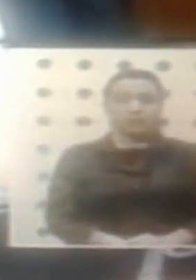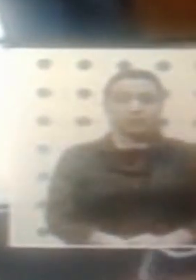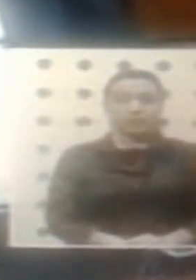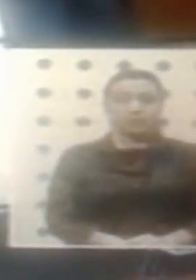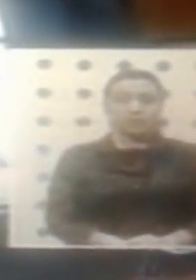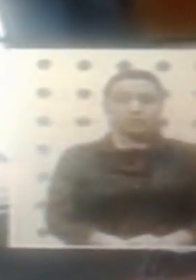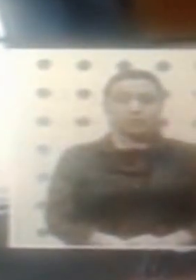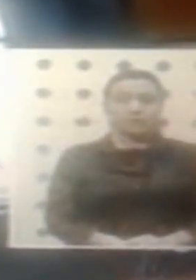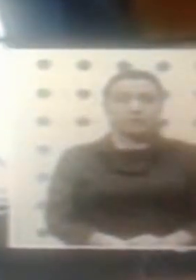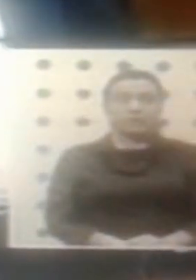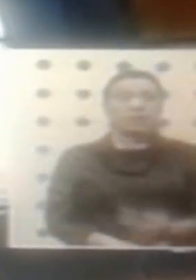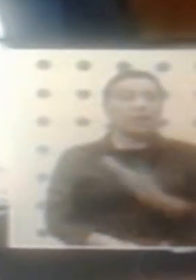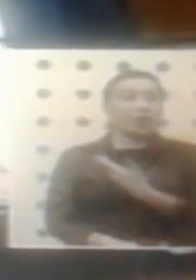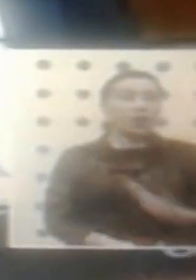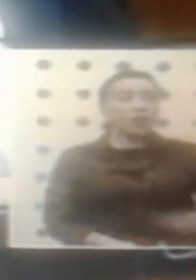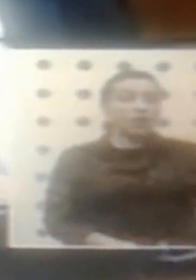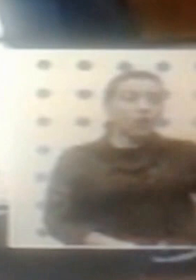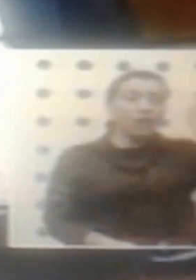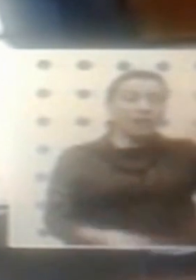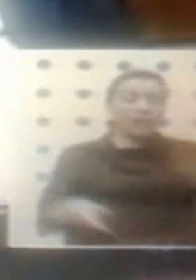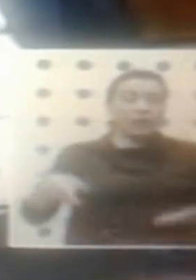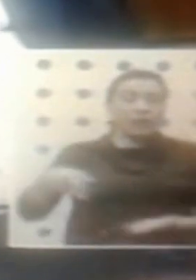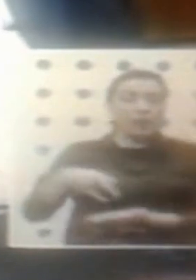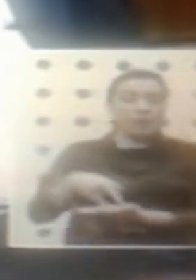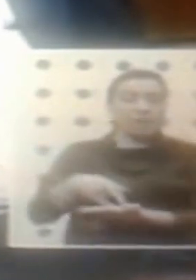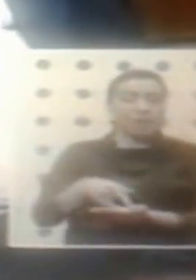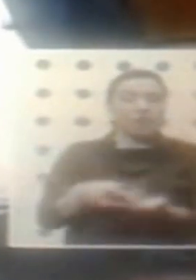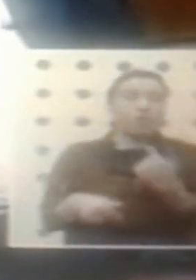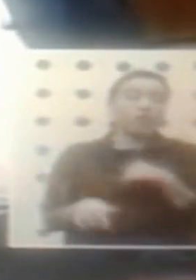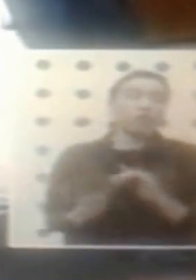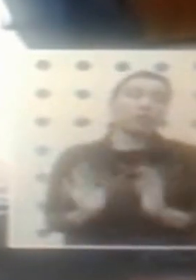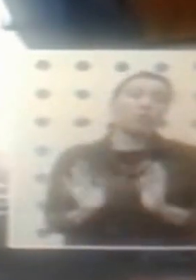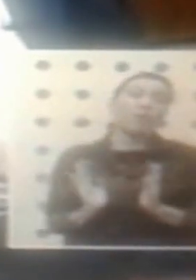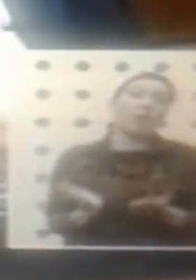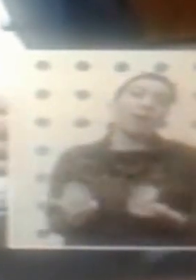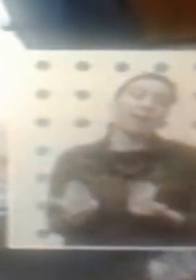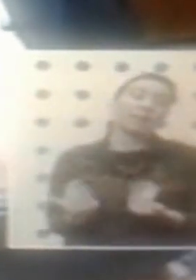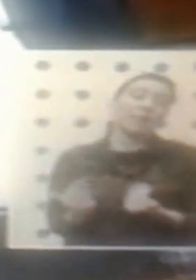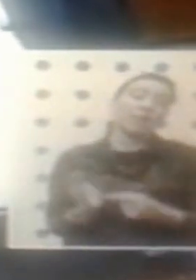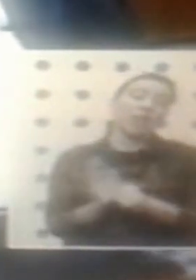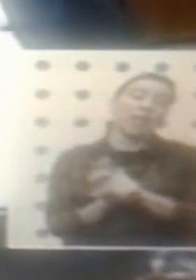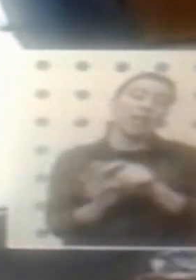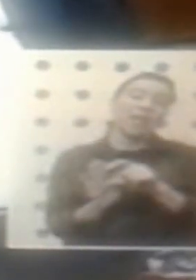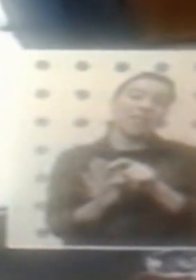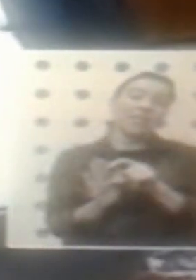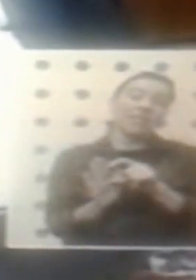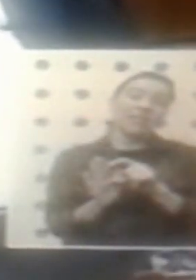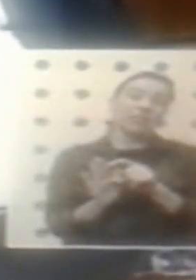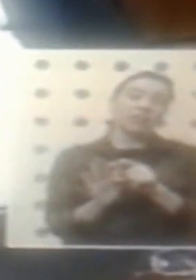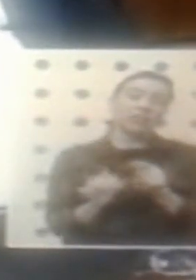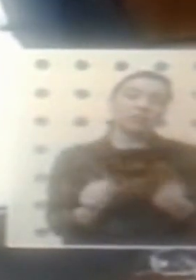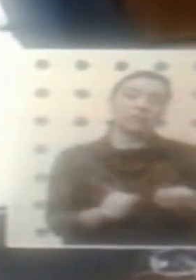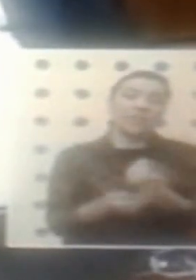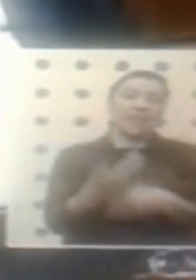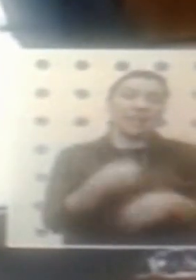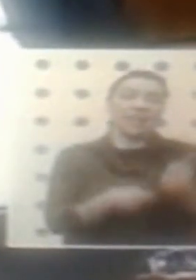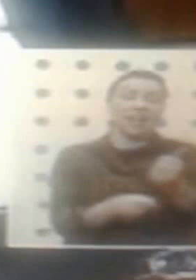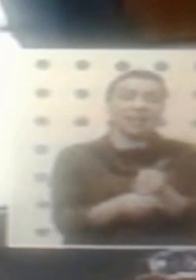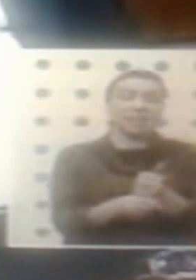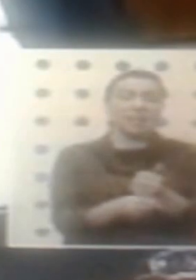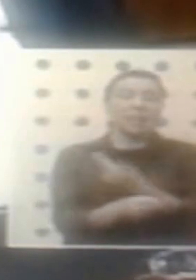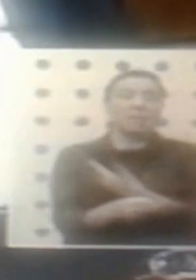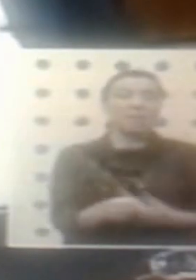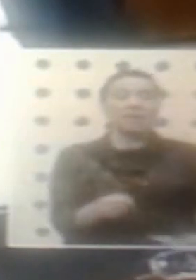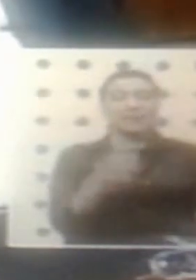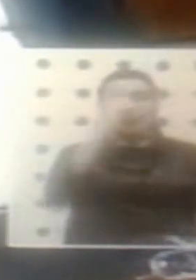que fue enviado por el gobierno anterior. Estamos a la espera de las indicaciones sustitutivas de la